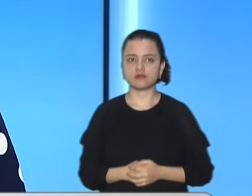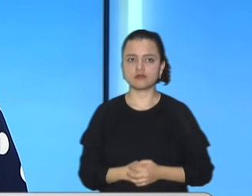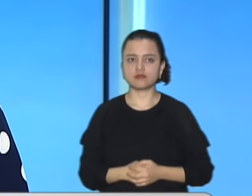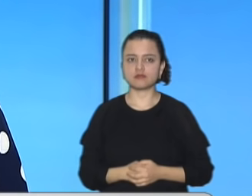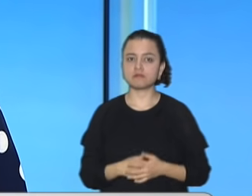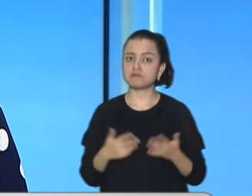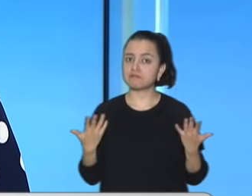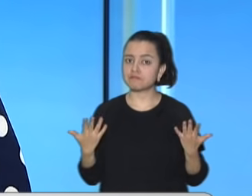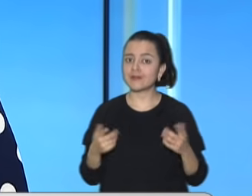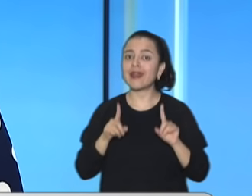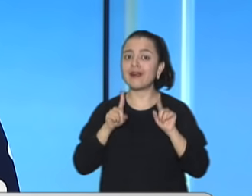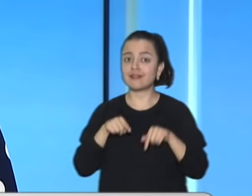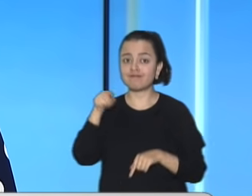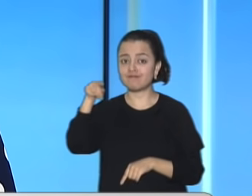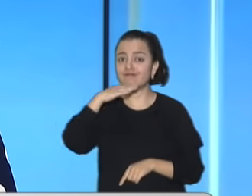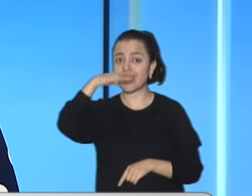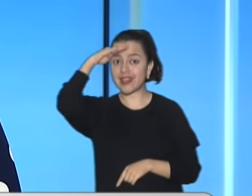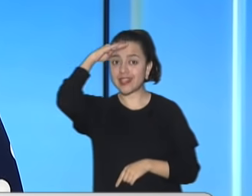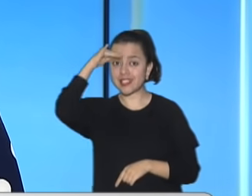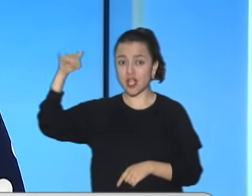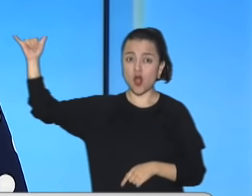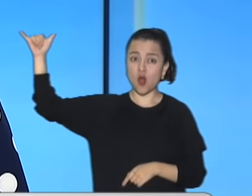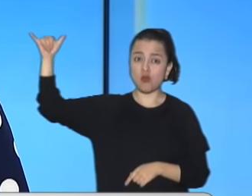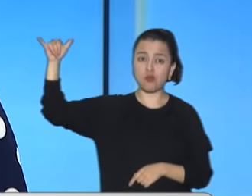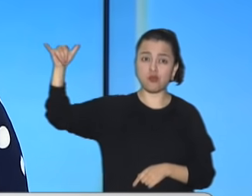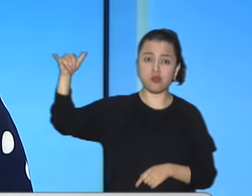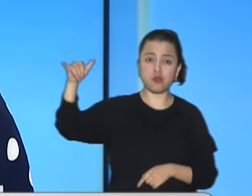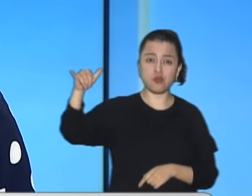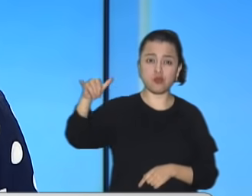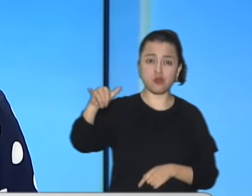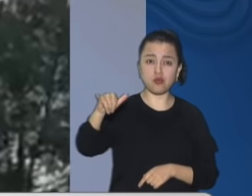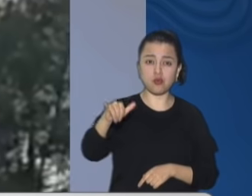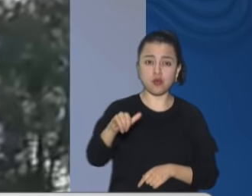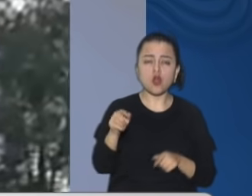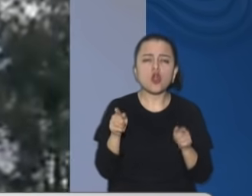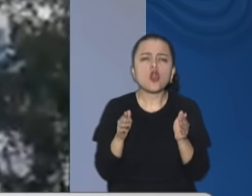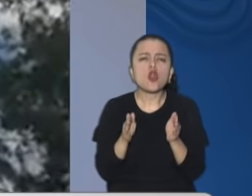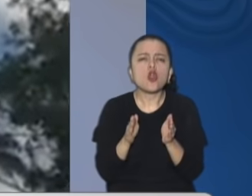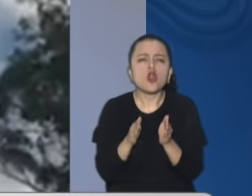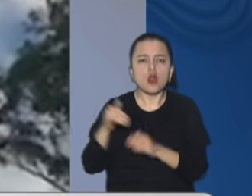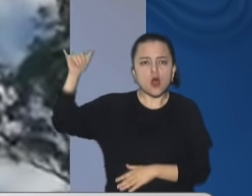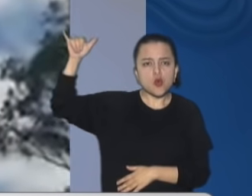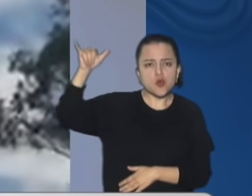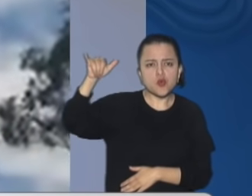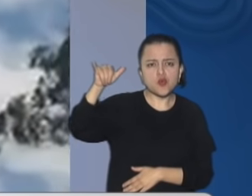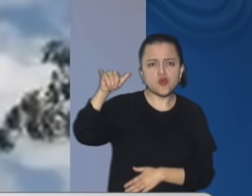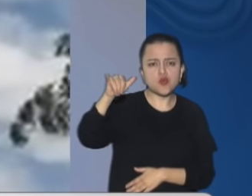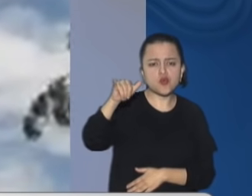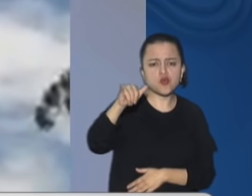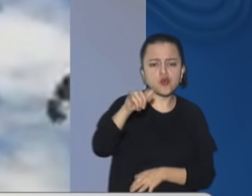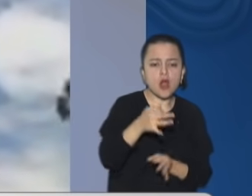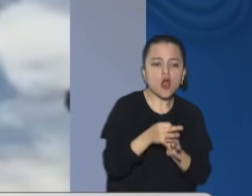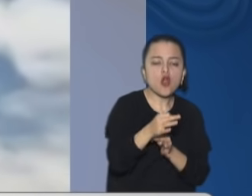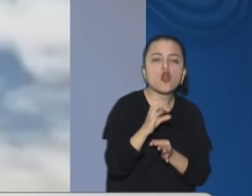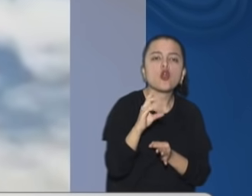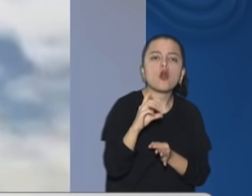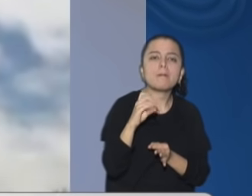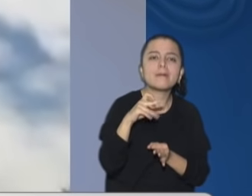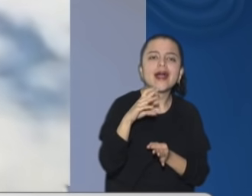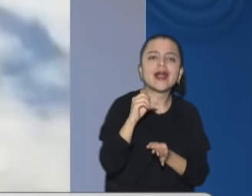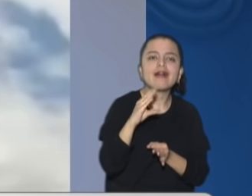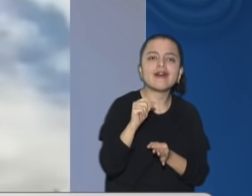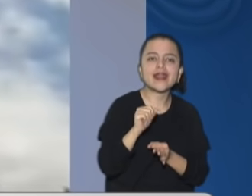Y también en Medellín, una avioneta se estrelló contra una vivienda en Copacabana, Antioquia.